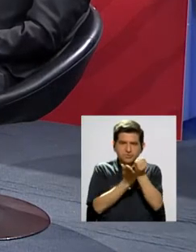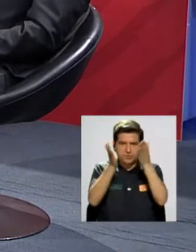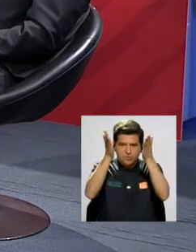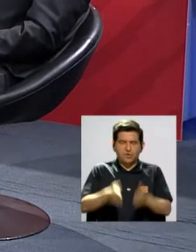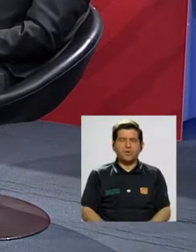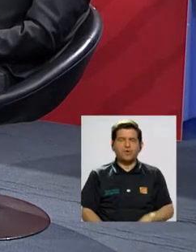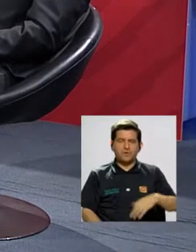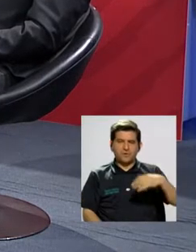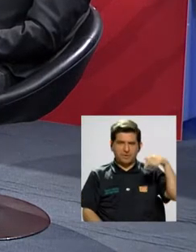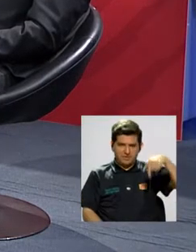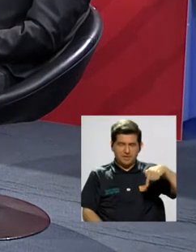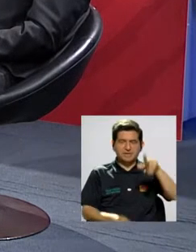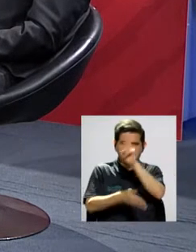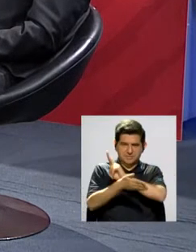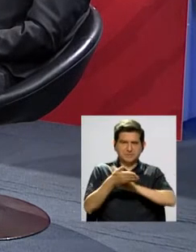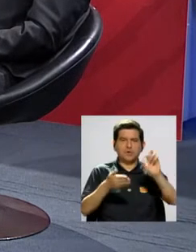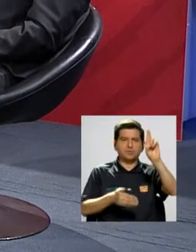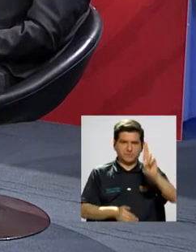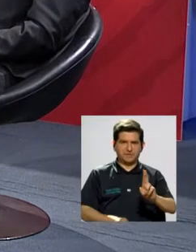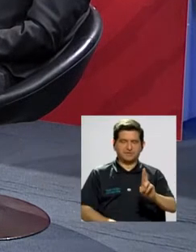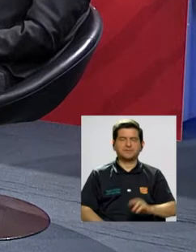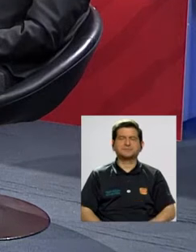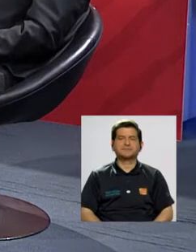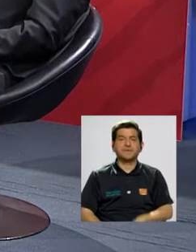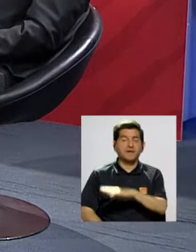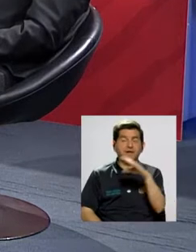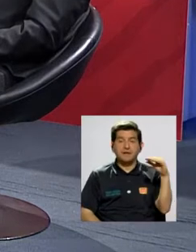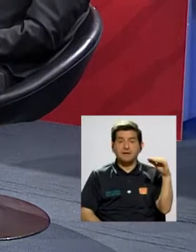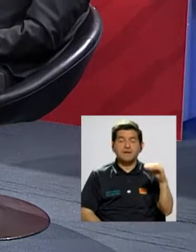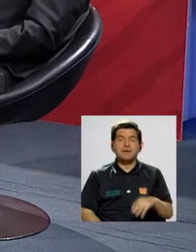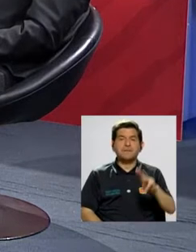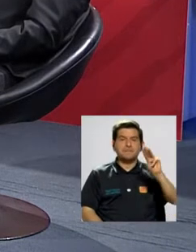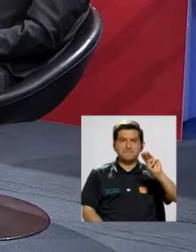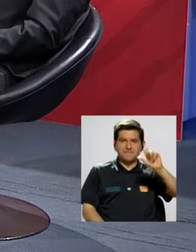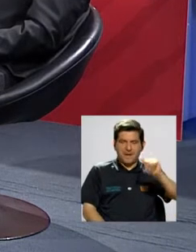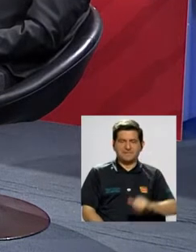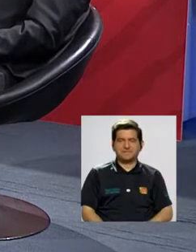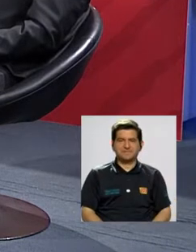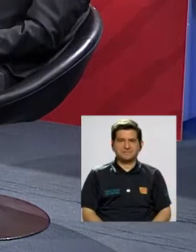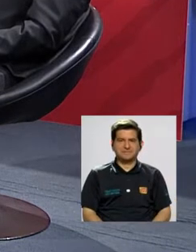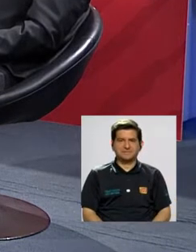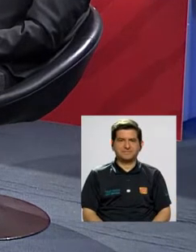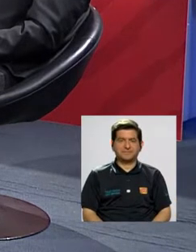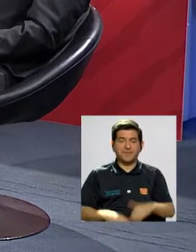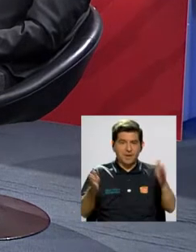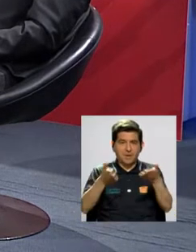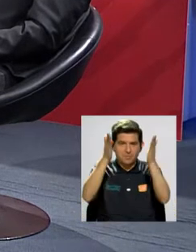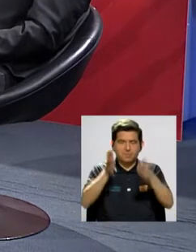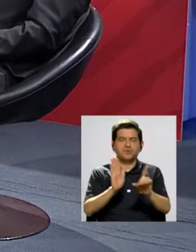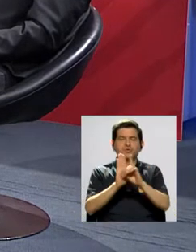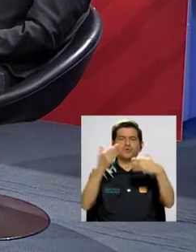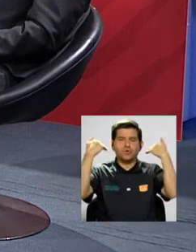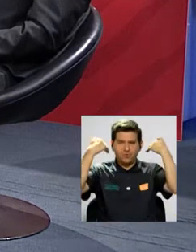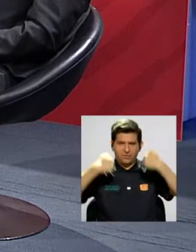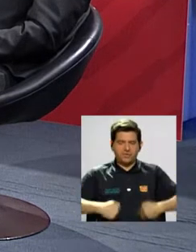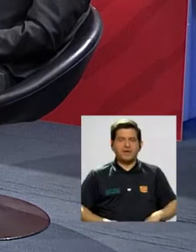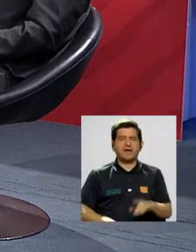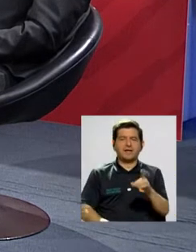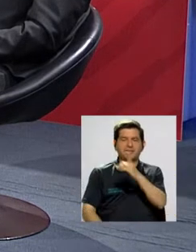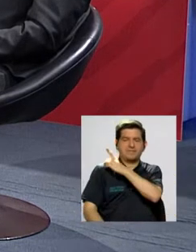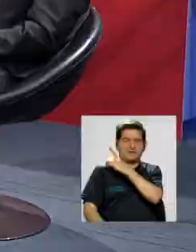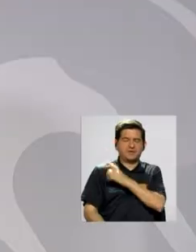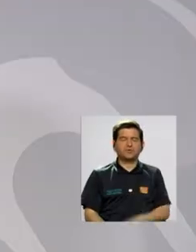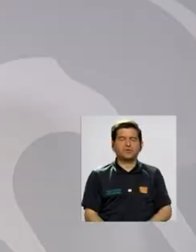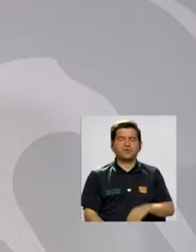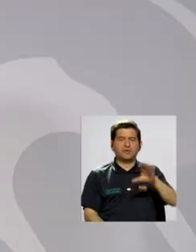consolidado catedrático de esta Universidad de Costa Rica, y por supuesto a Marcia Aguiluz, promotora de derechos humanos, directora de